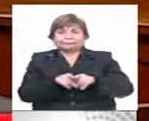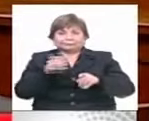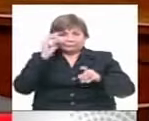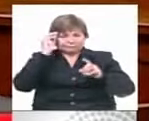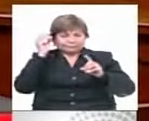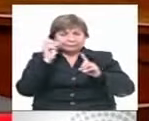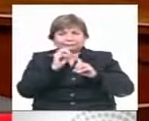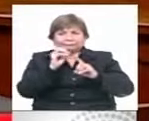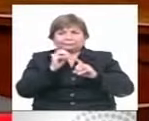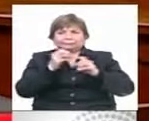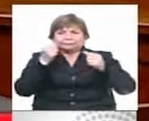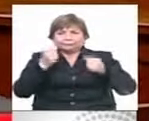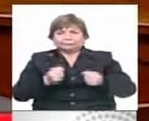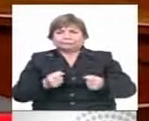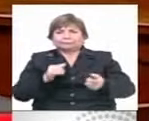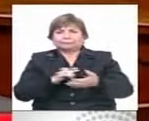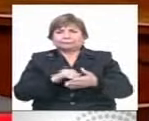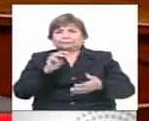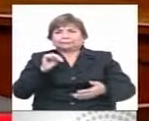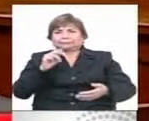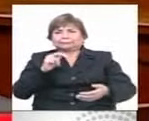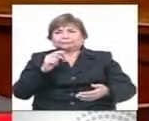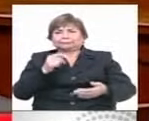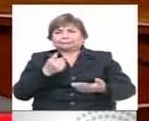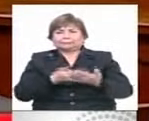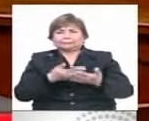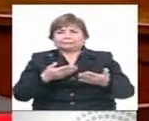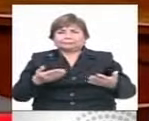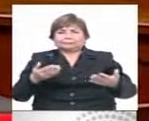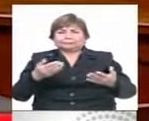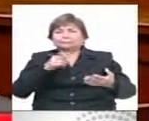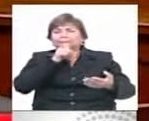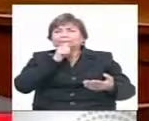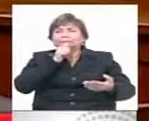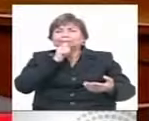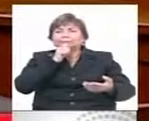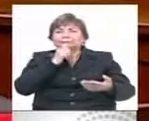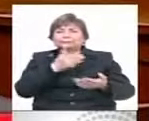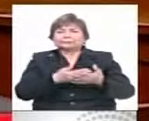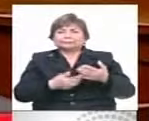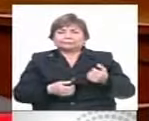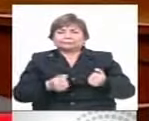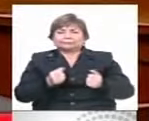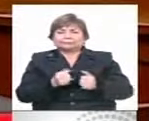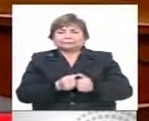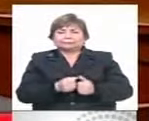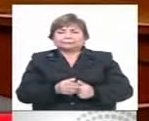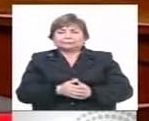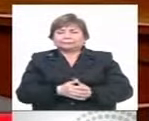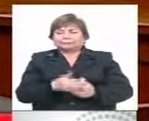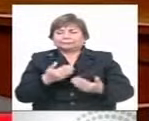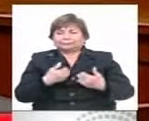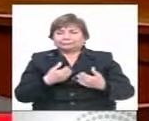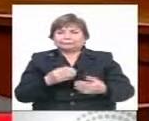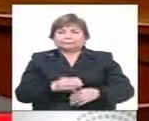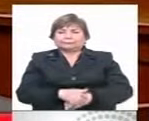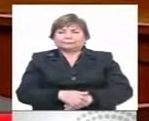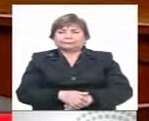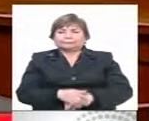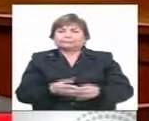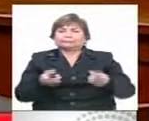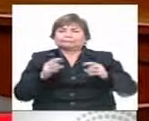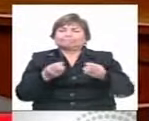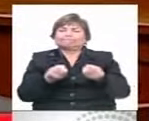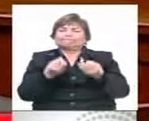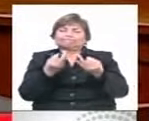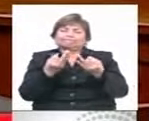promover la sostenibilidad ambiental a través de inversiones privadas en generación de energías renovables, lo cual nos